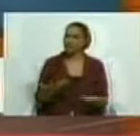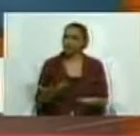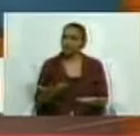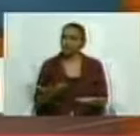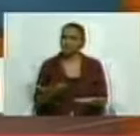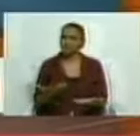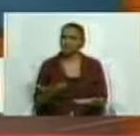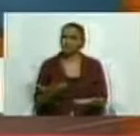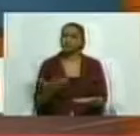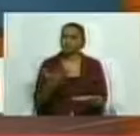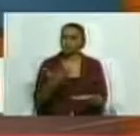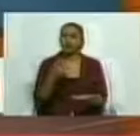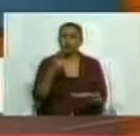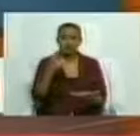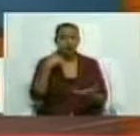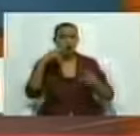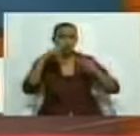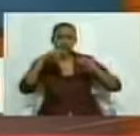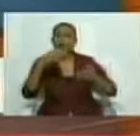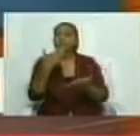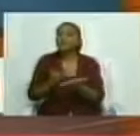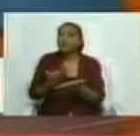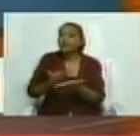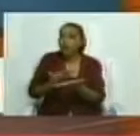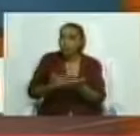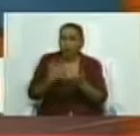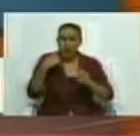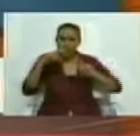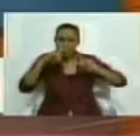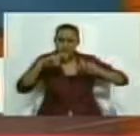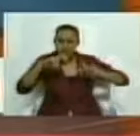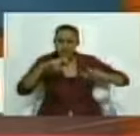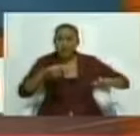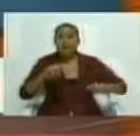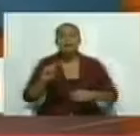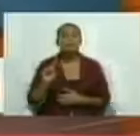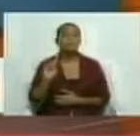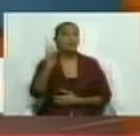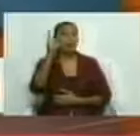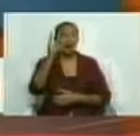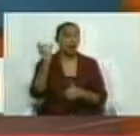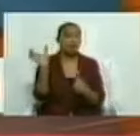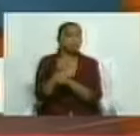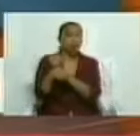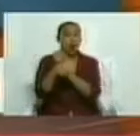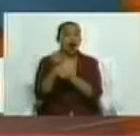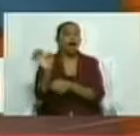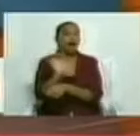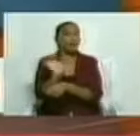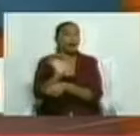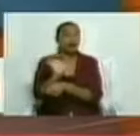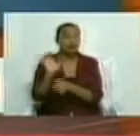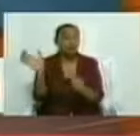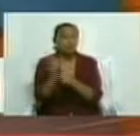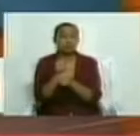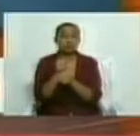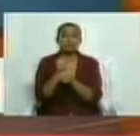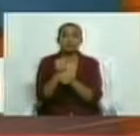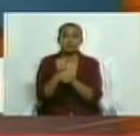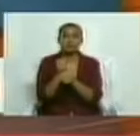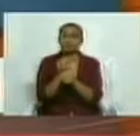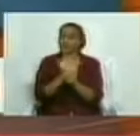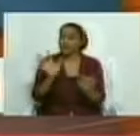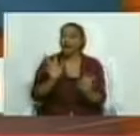recientes de aquel primer momento ya hemos dado el parte de los allanamientos las nuevas